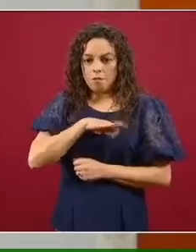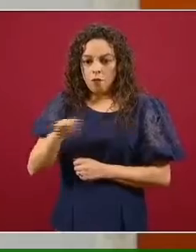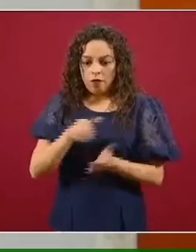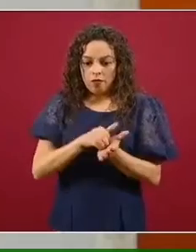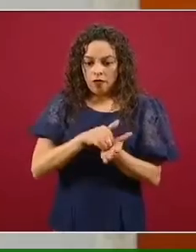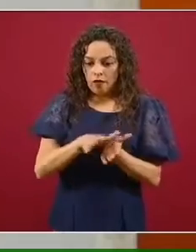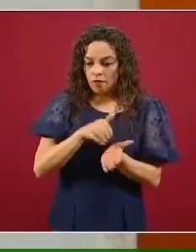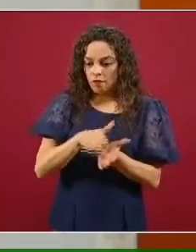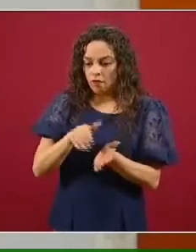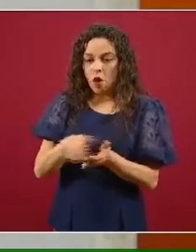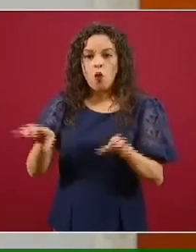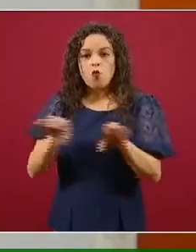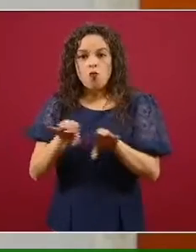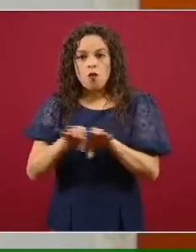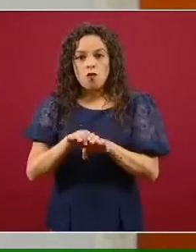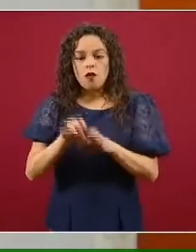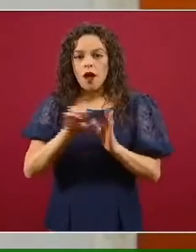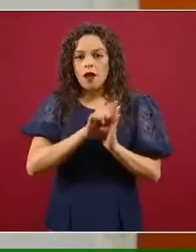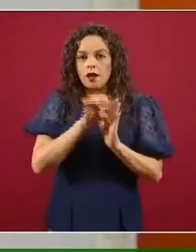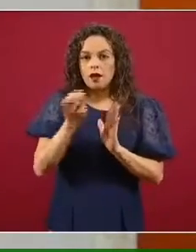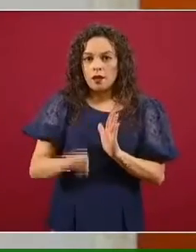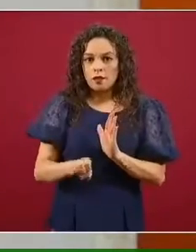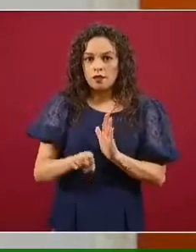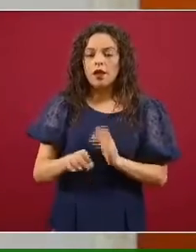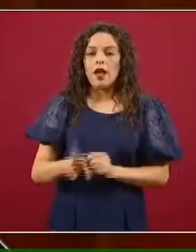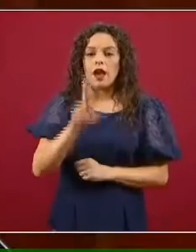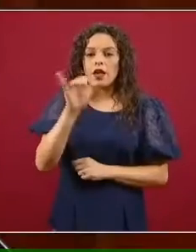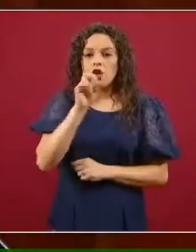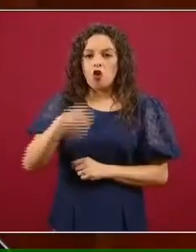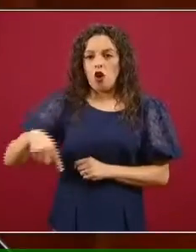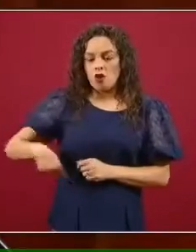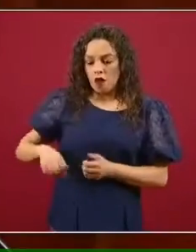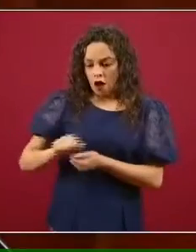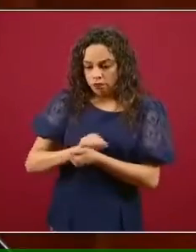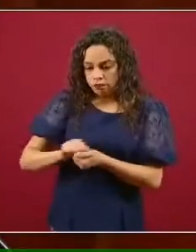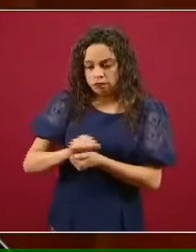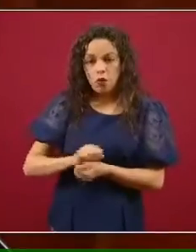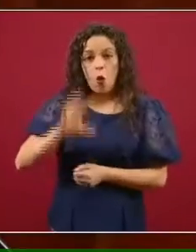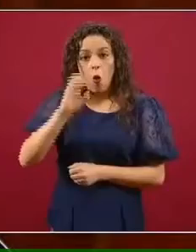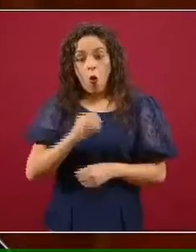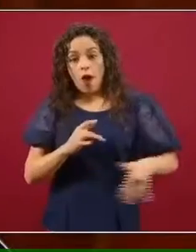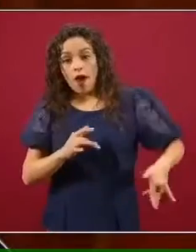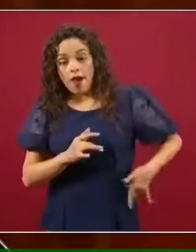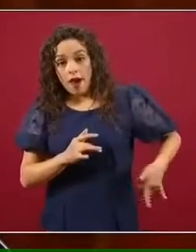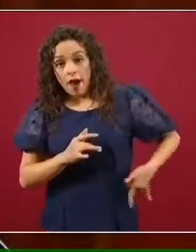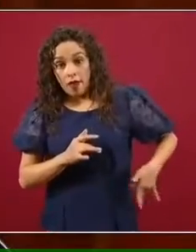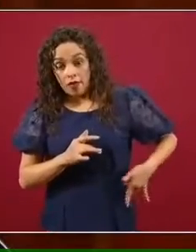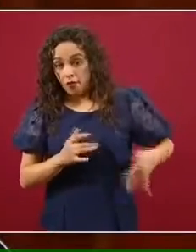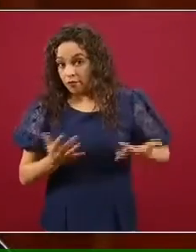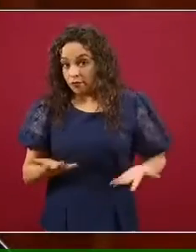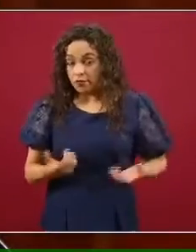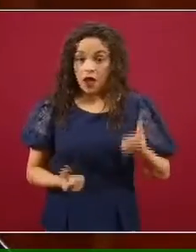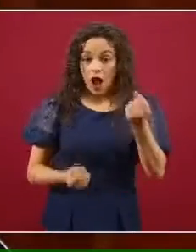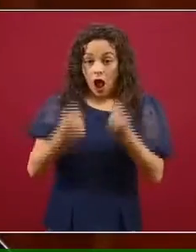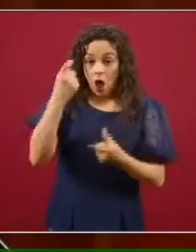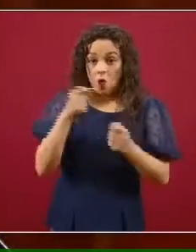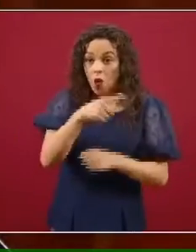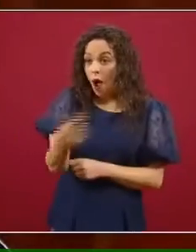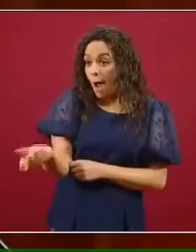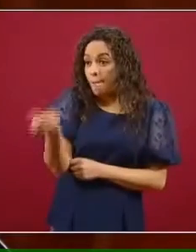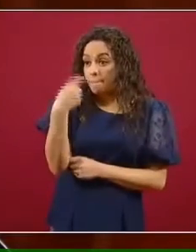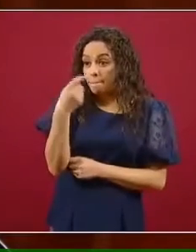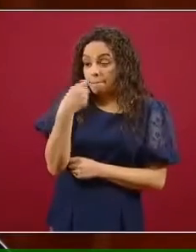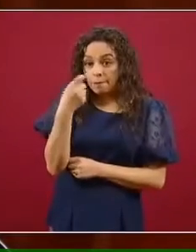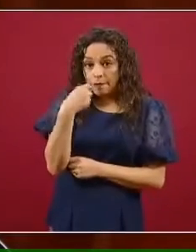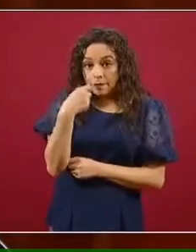Se puede eliminar, por ejemplo, lo más común es que sea a través del riñón o a través del hígado. Si estamos tomando algunos medicamentos que también